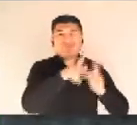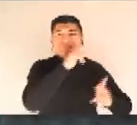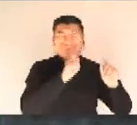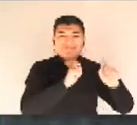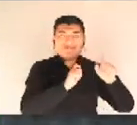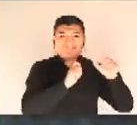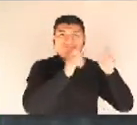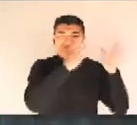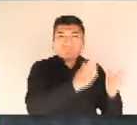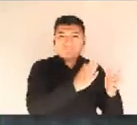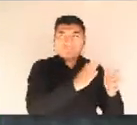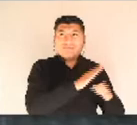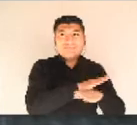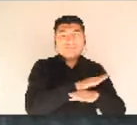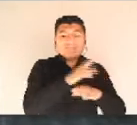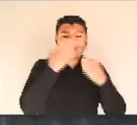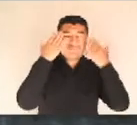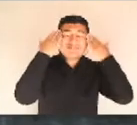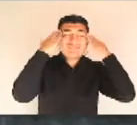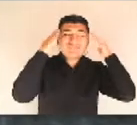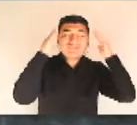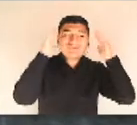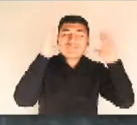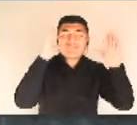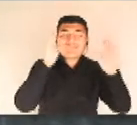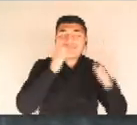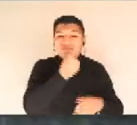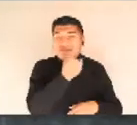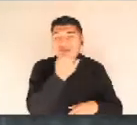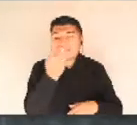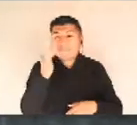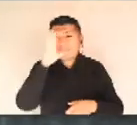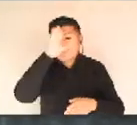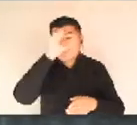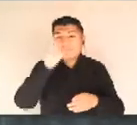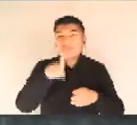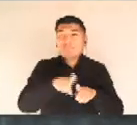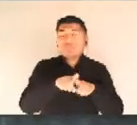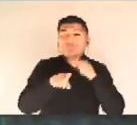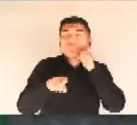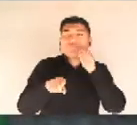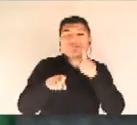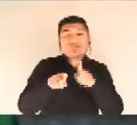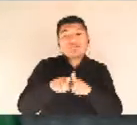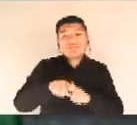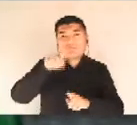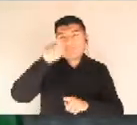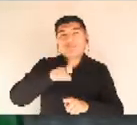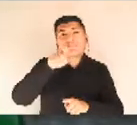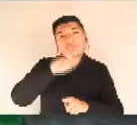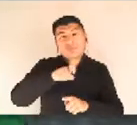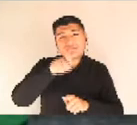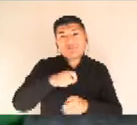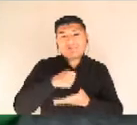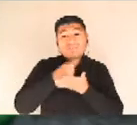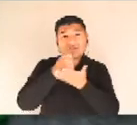que no nos damos cuenta de los hermanos que están más necesitados que nosotros